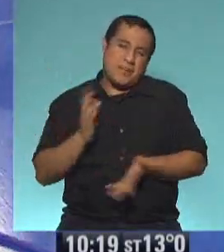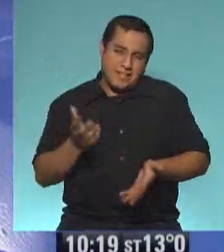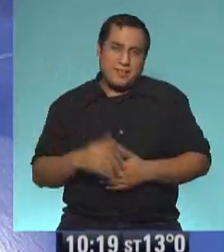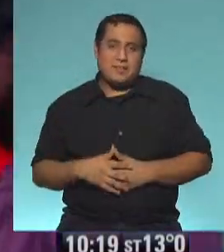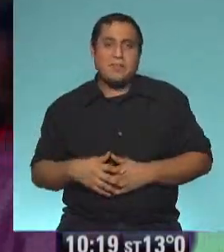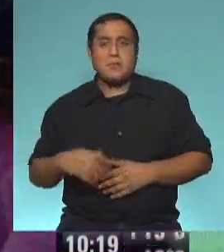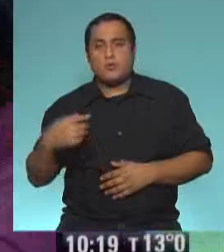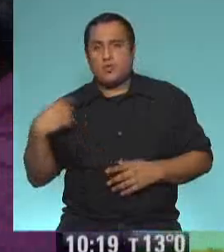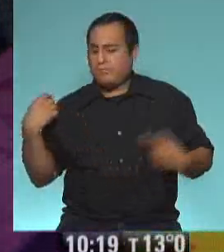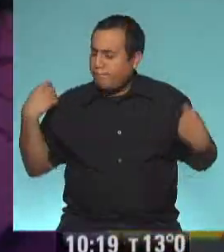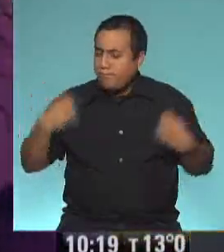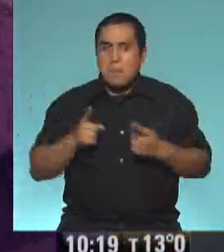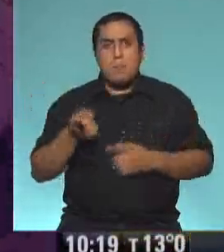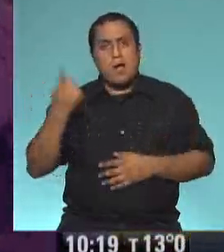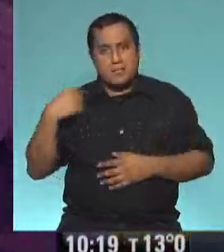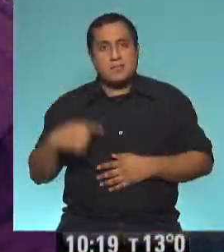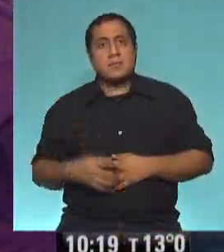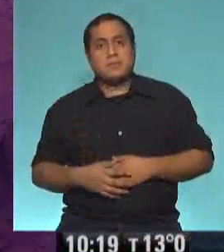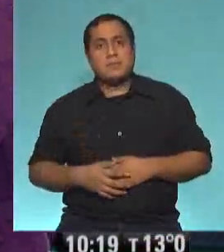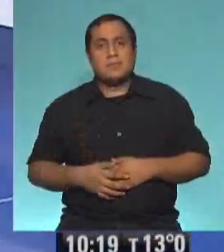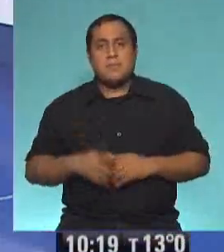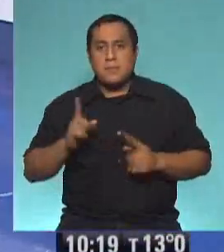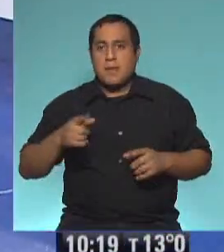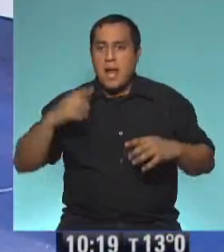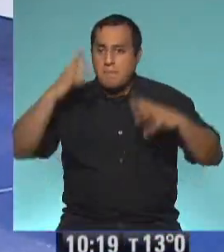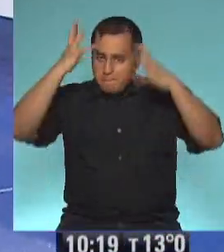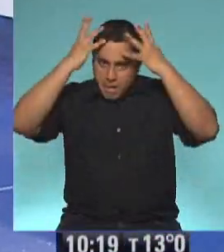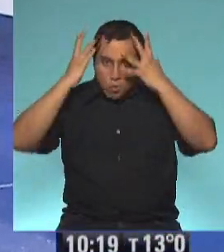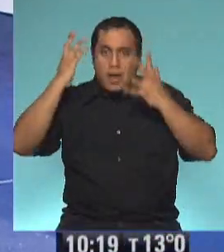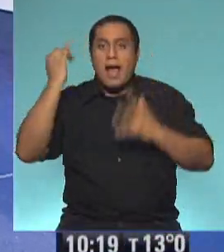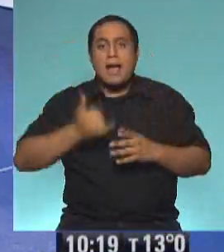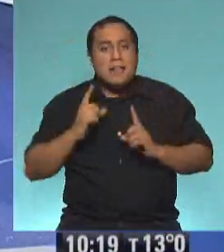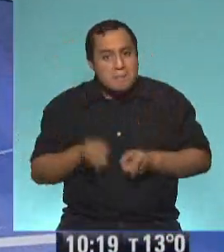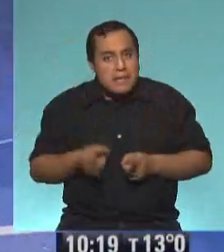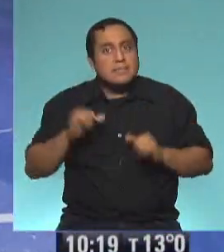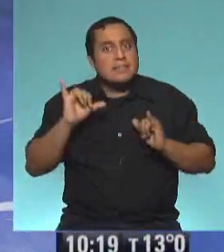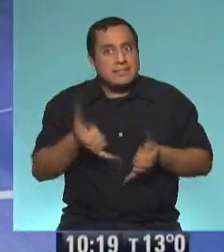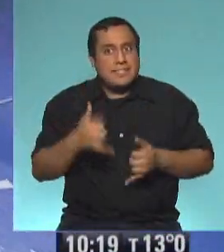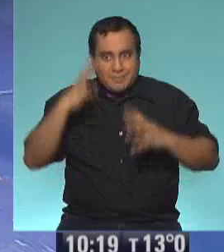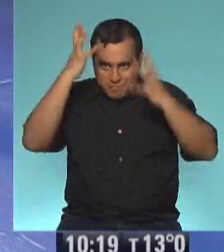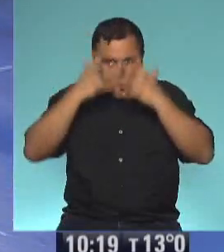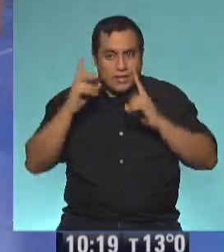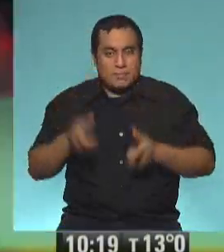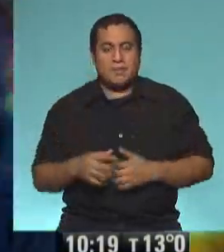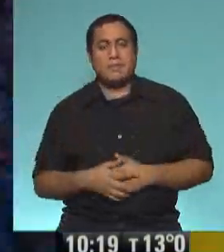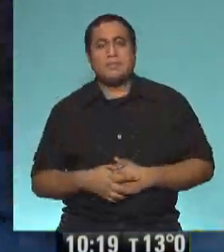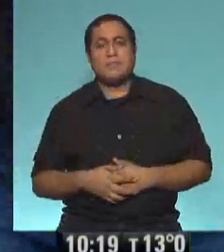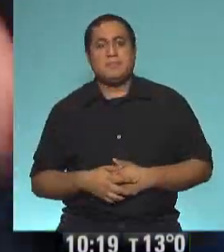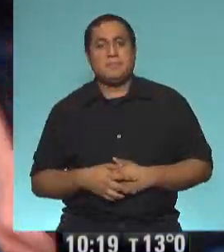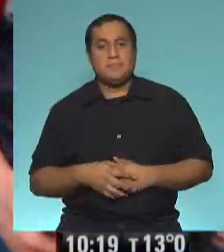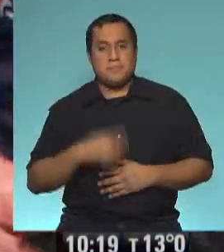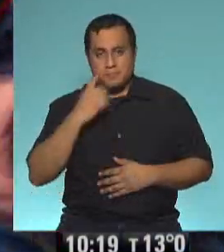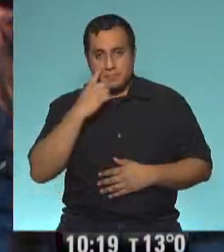el saco de ayer también. Hay pelucas también ahí. Hay pelucas, sí, ahora me voy a poner. Voy a poner una peluca. Yo no sé, me inventé